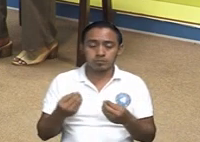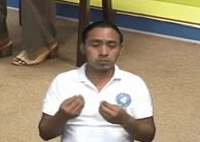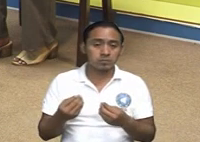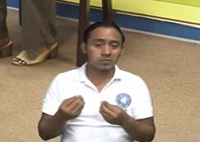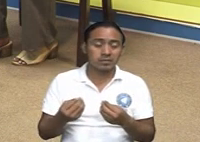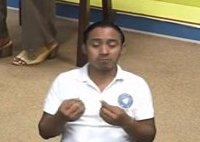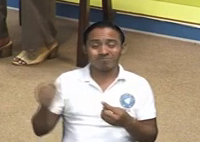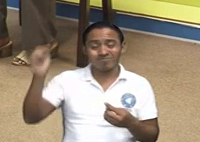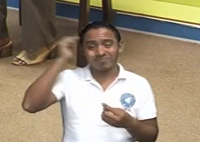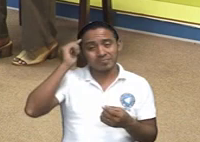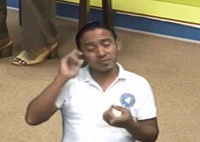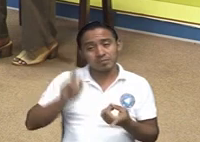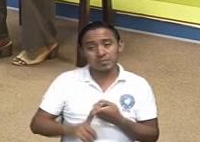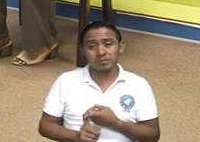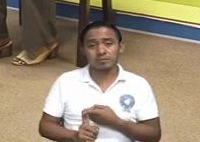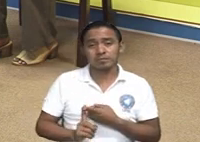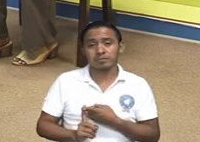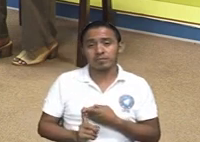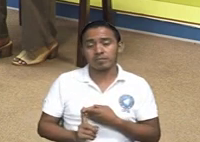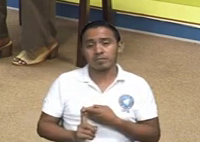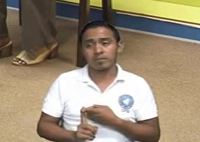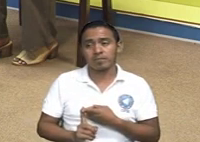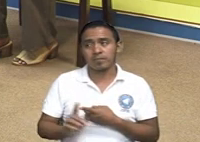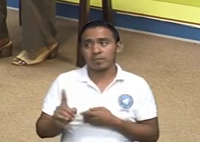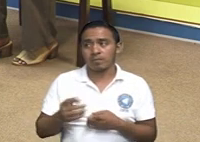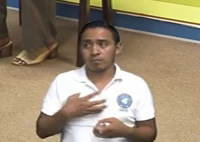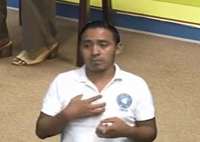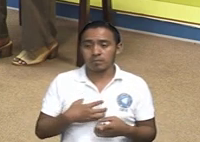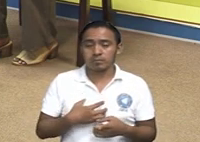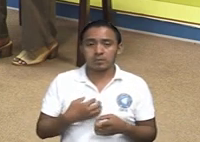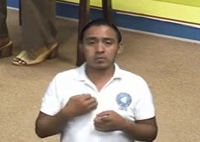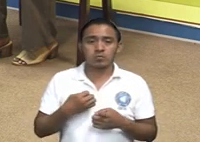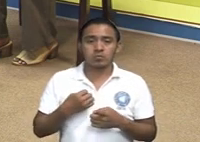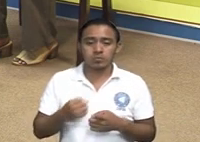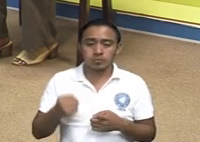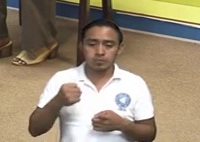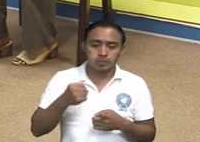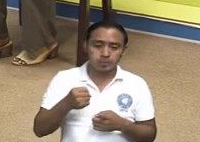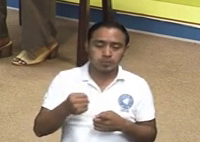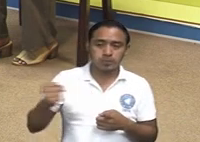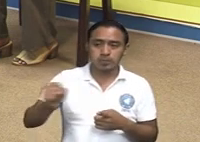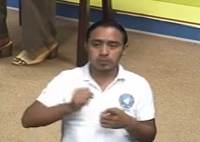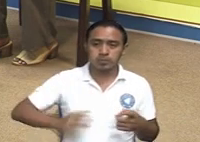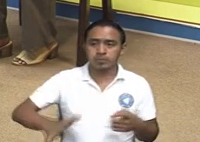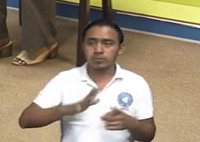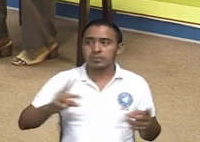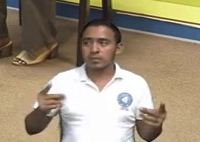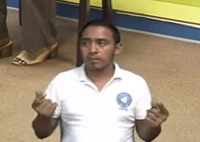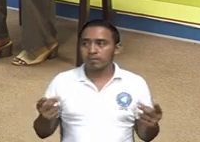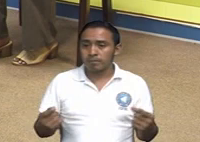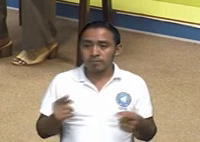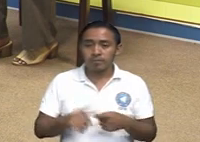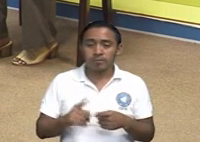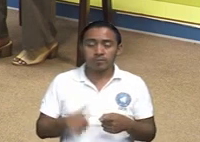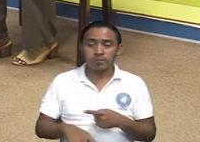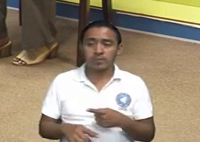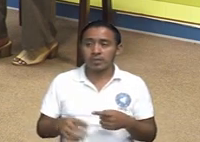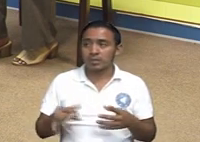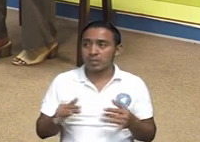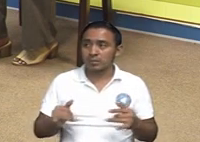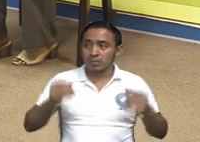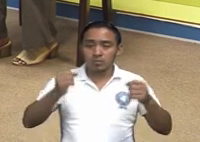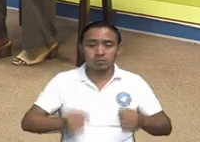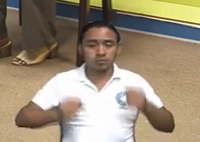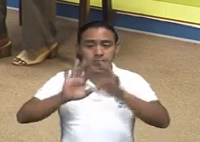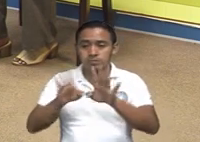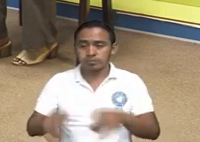teorías. Unas tienen que ver con la presión social que el niño y la niña tienen sobre él para ser hombre, para